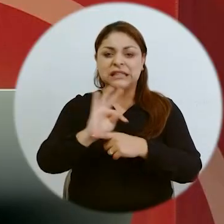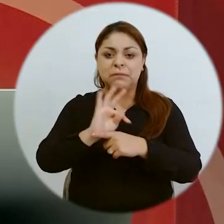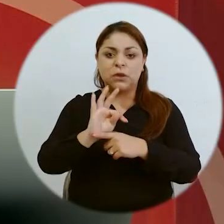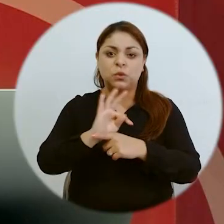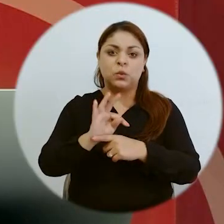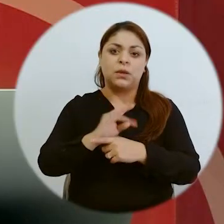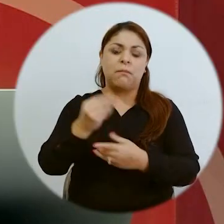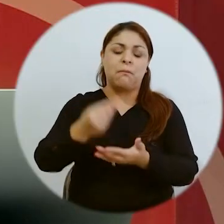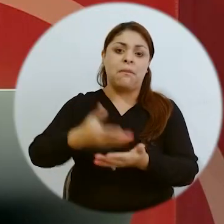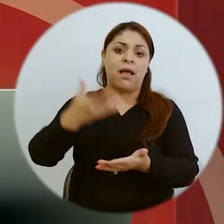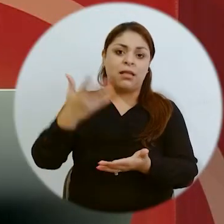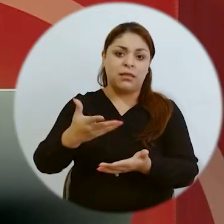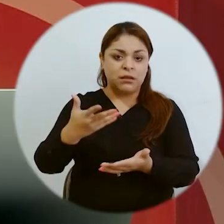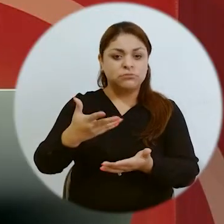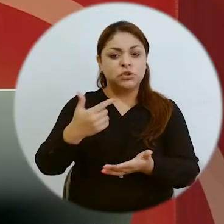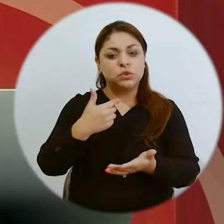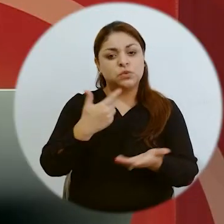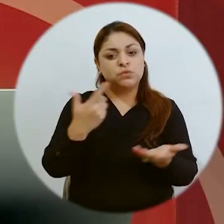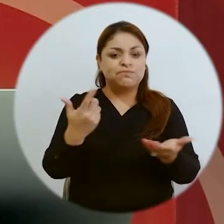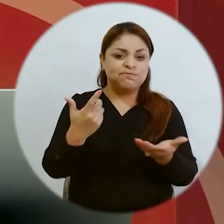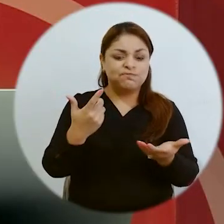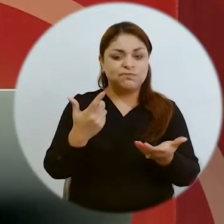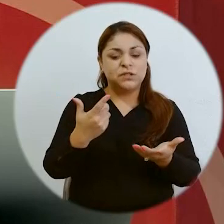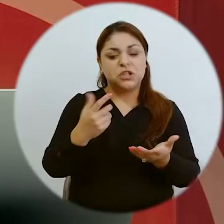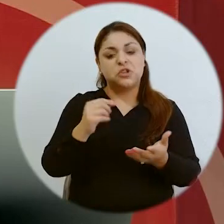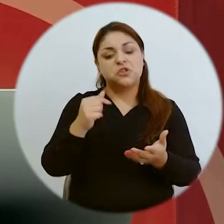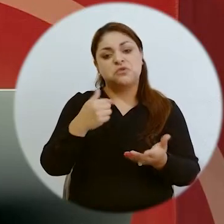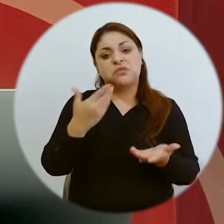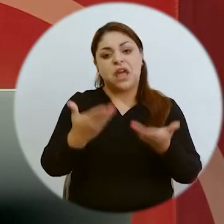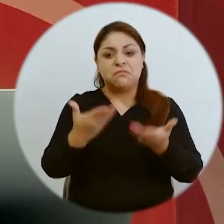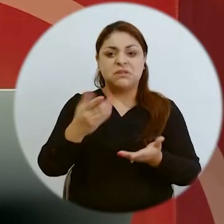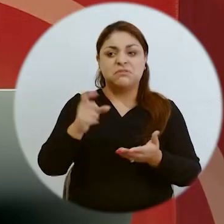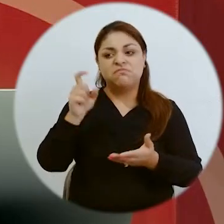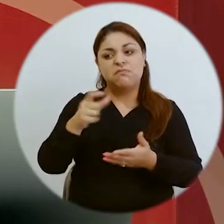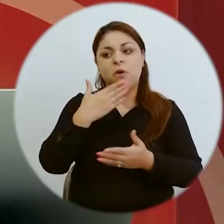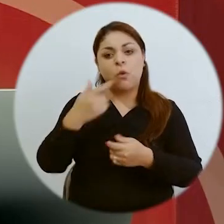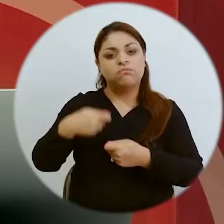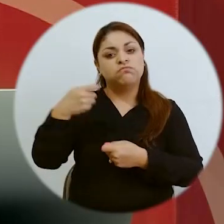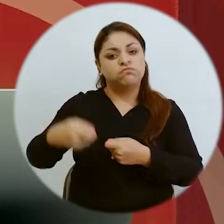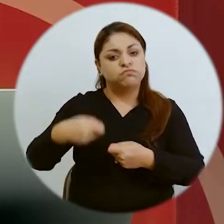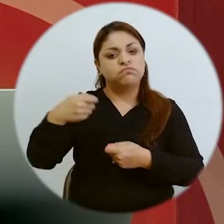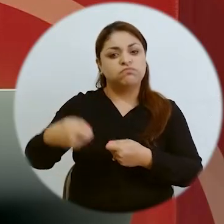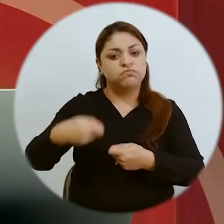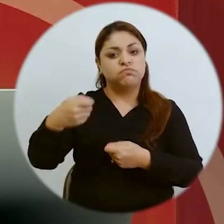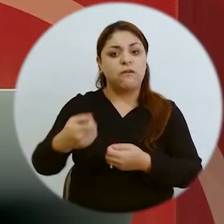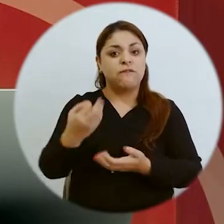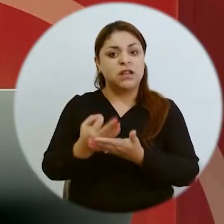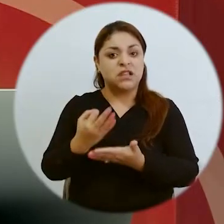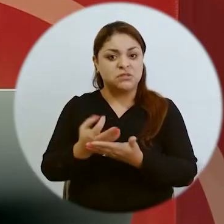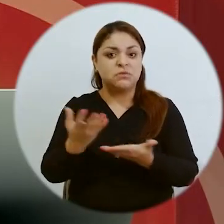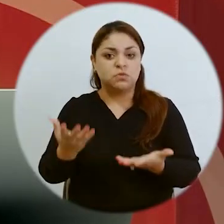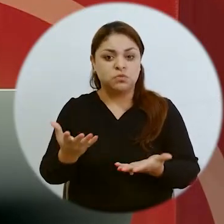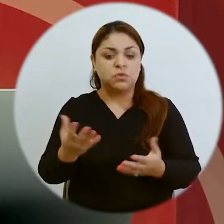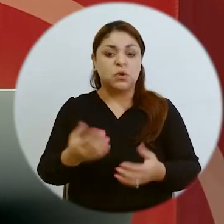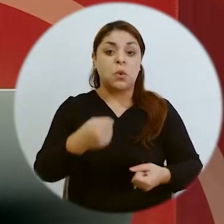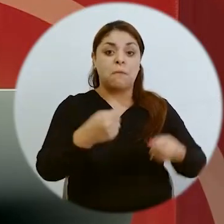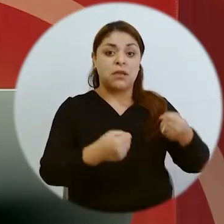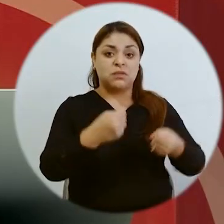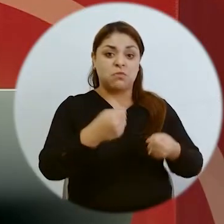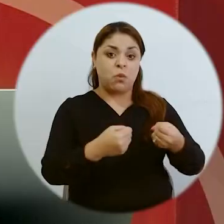que cueste un platal, alguna platilla, aunque no tengamos otras deudas, a lo mejor hay que financiarla. Un automóvil, hacer